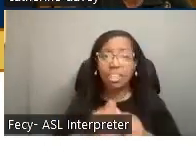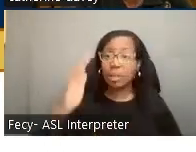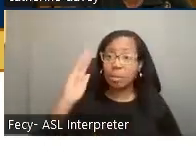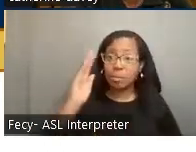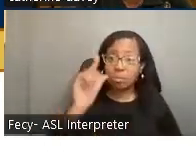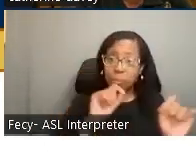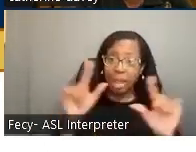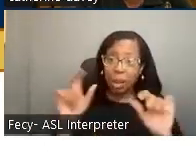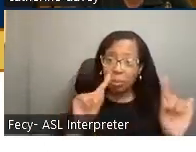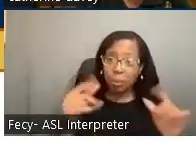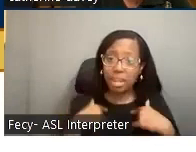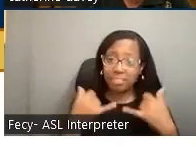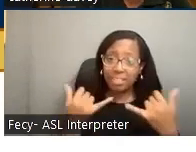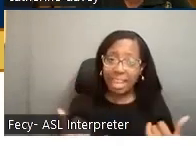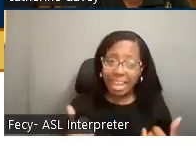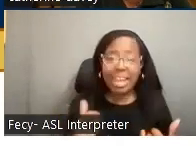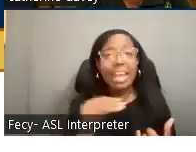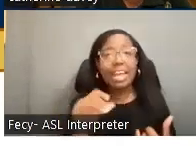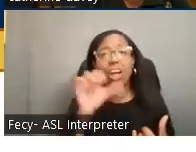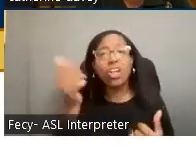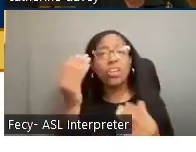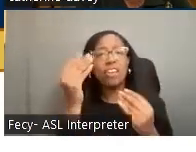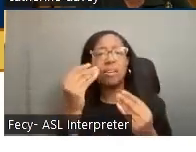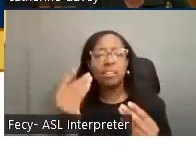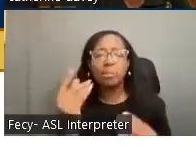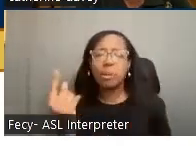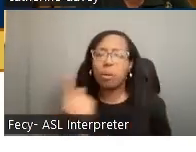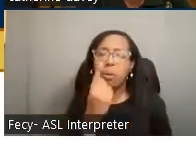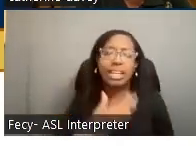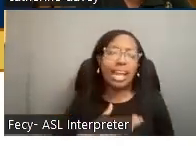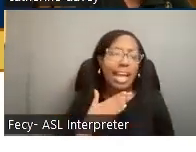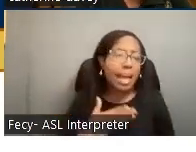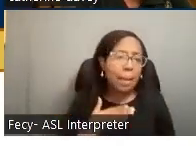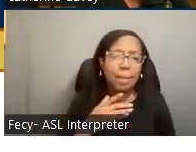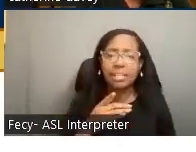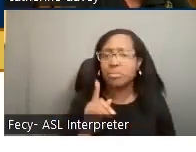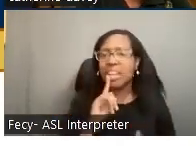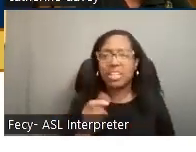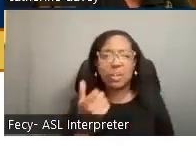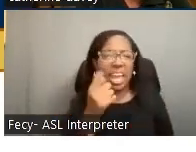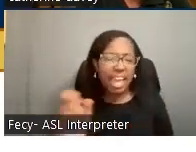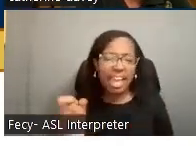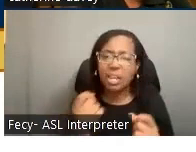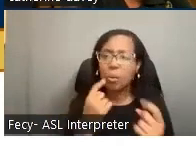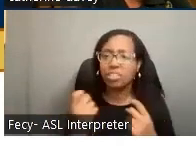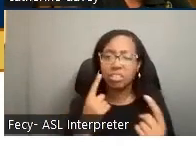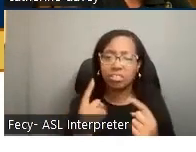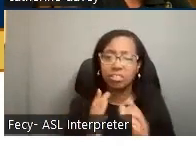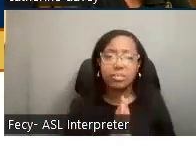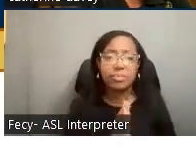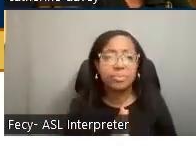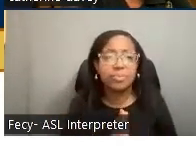las diapositivas que mostramos, otra información súper valiosa y siempre estamos felices de responder preguntas si las